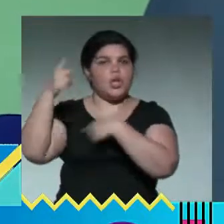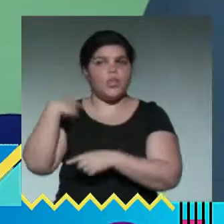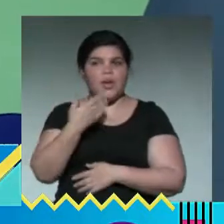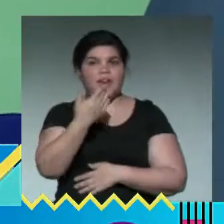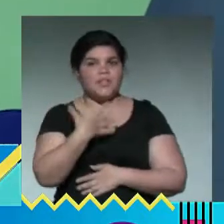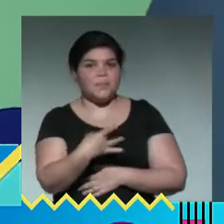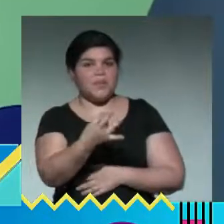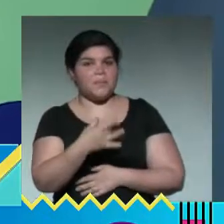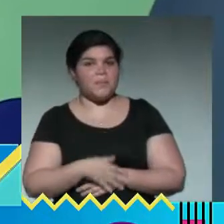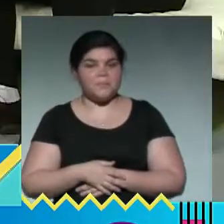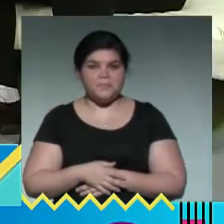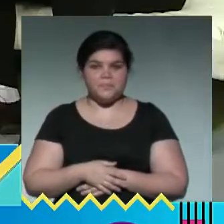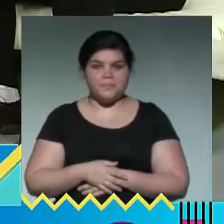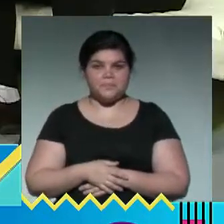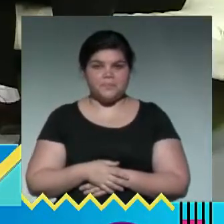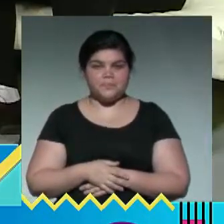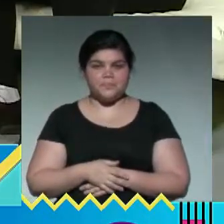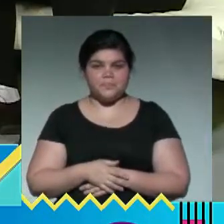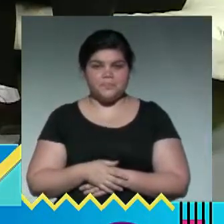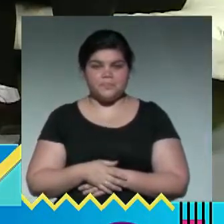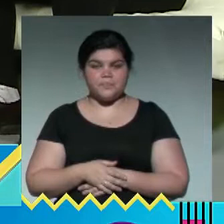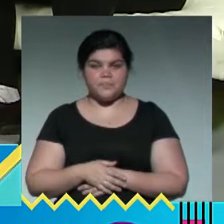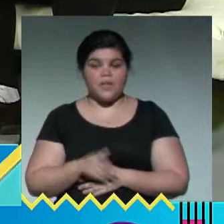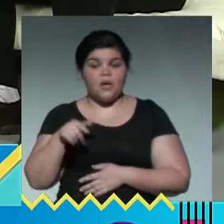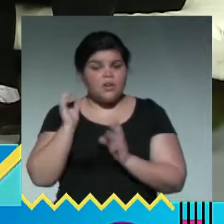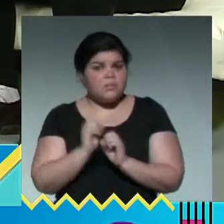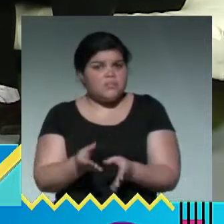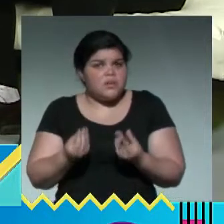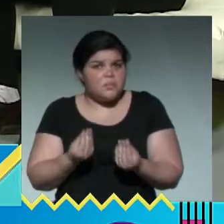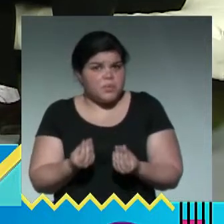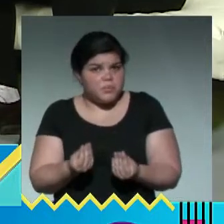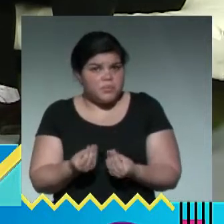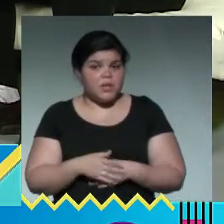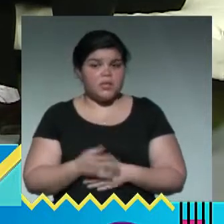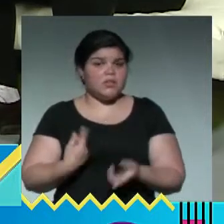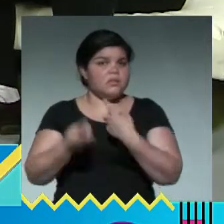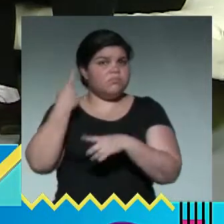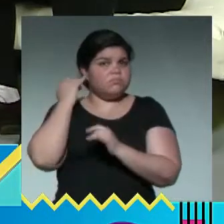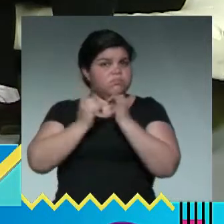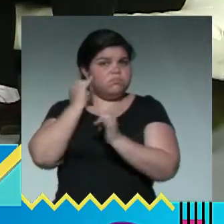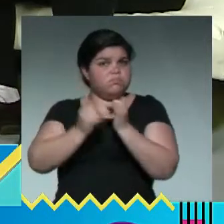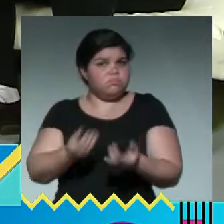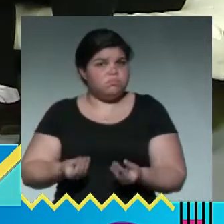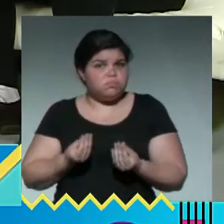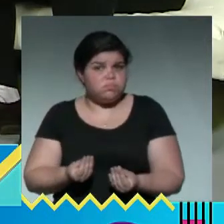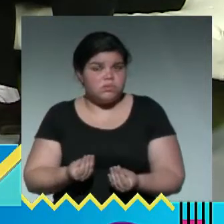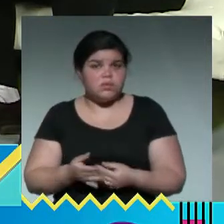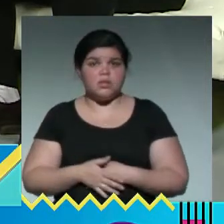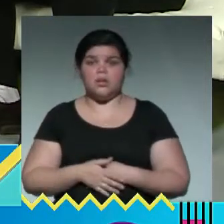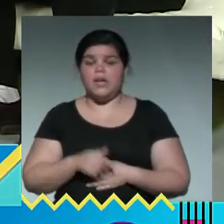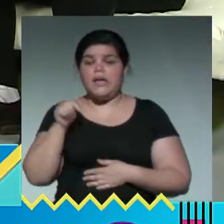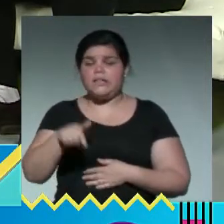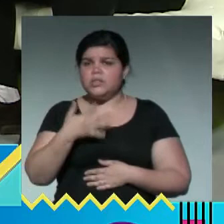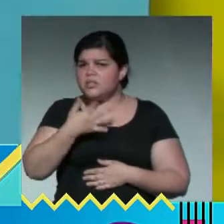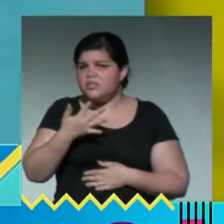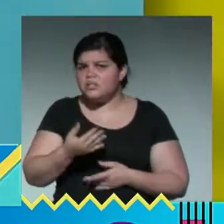bueno. Bien, arranquemos con esto, a ver cómo lo empezamos a explicar un poco. Y la primera pregunta que se me viene es